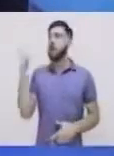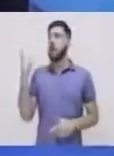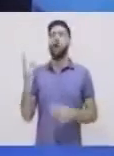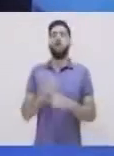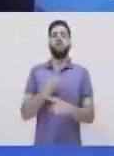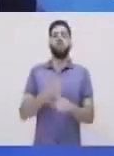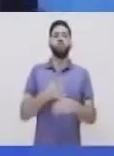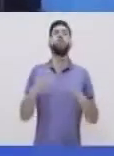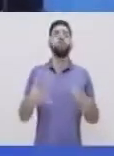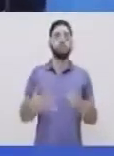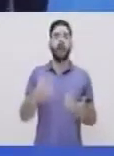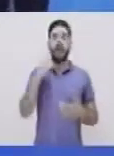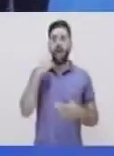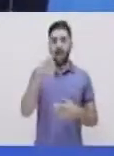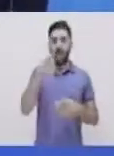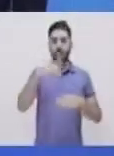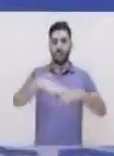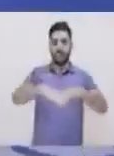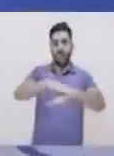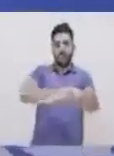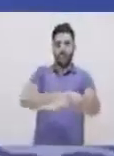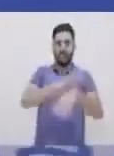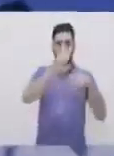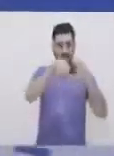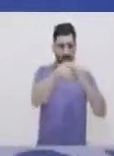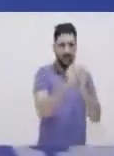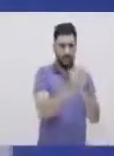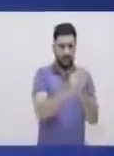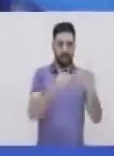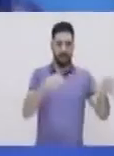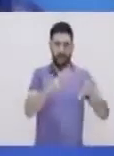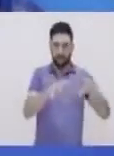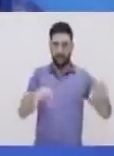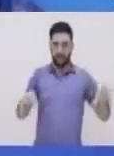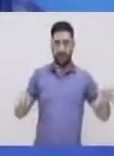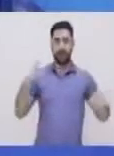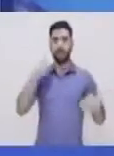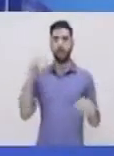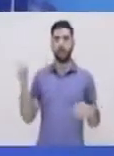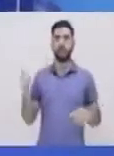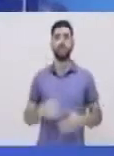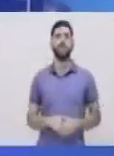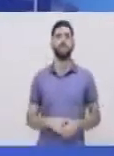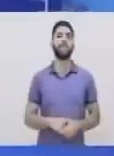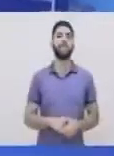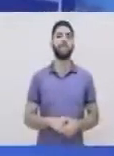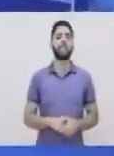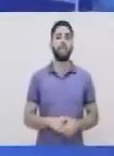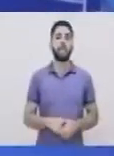unas medias hechas en bolita. Vamos a comenzar entonces. Vamos con nuestro salto.